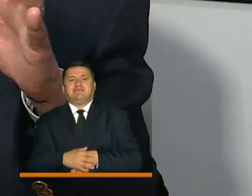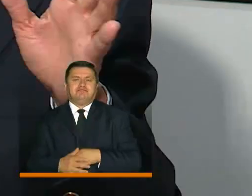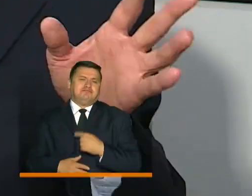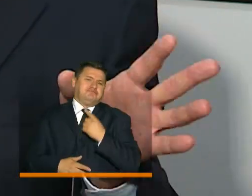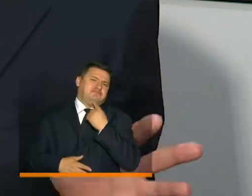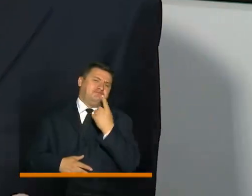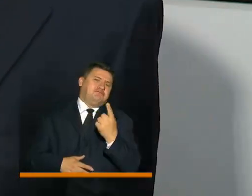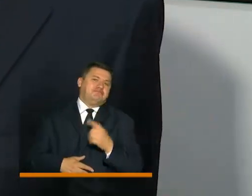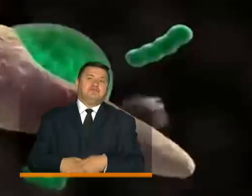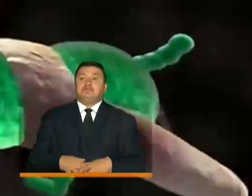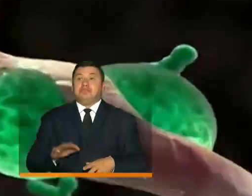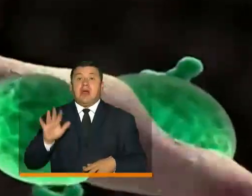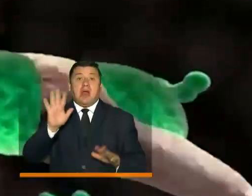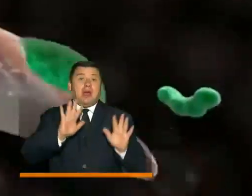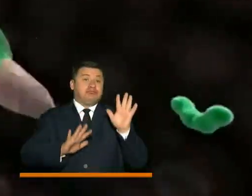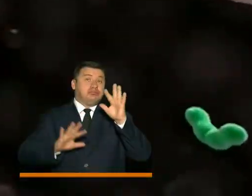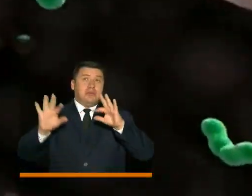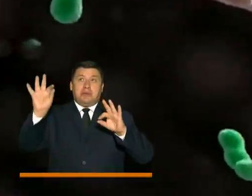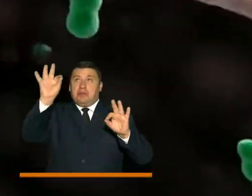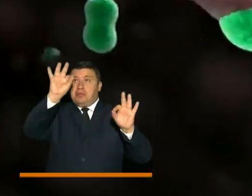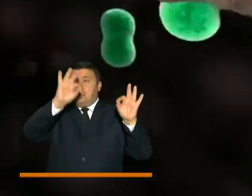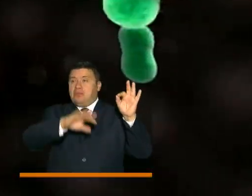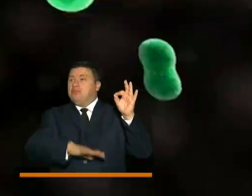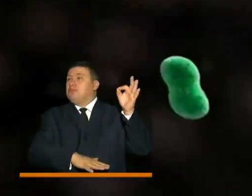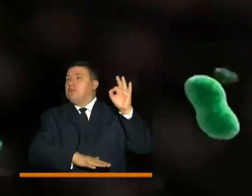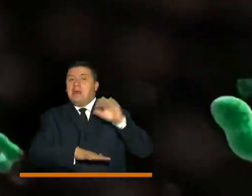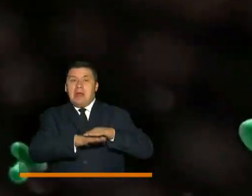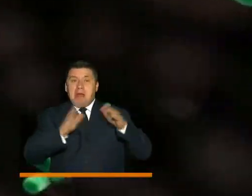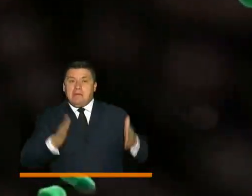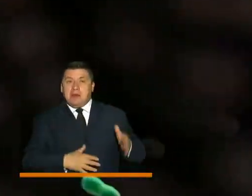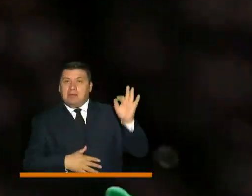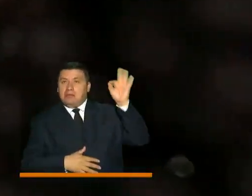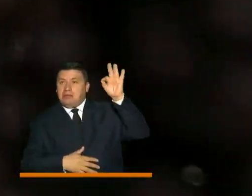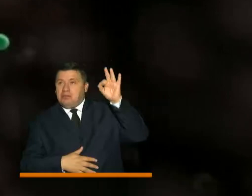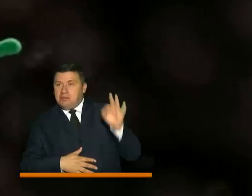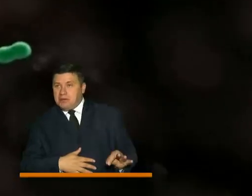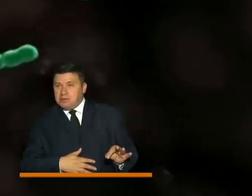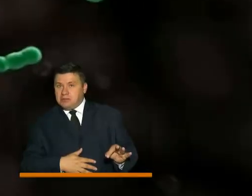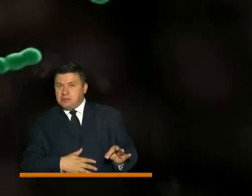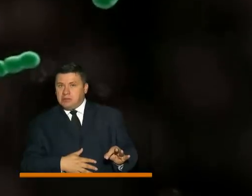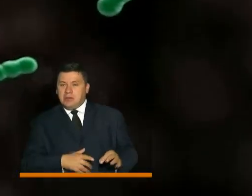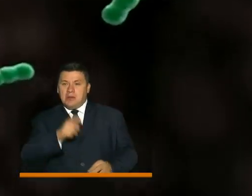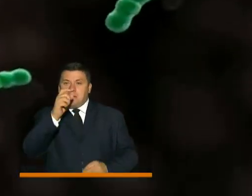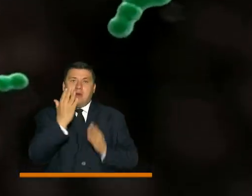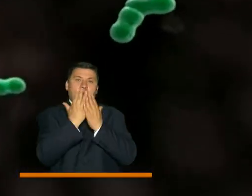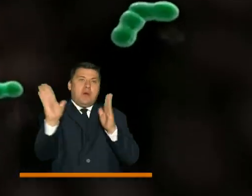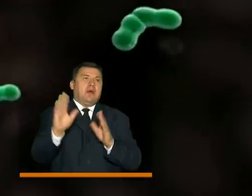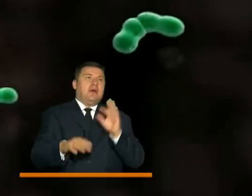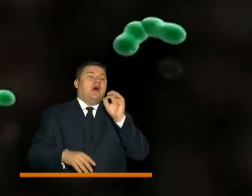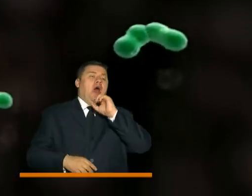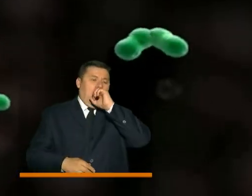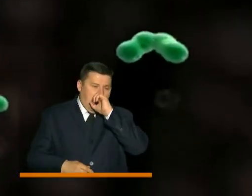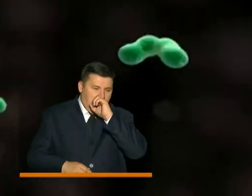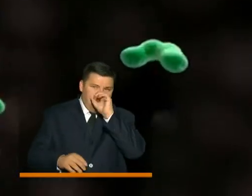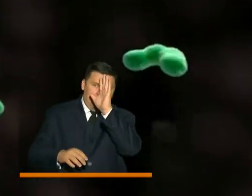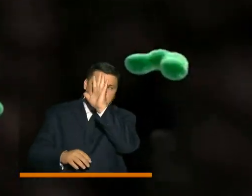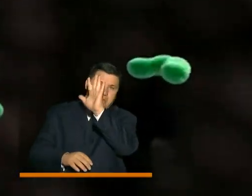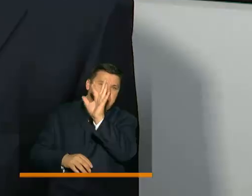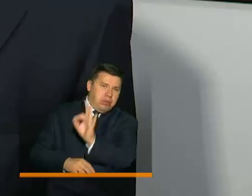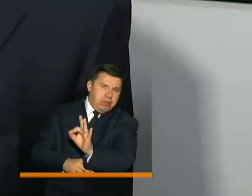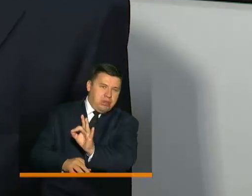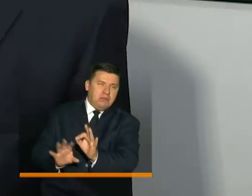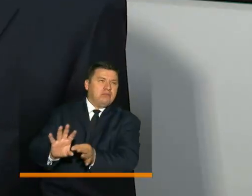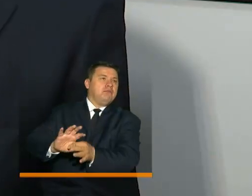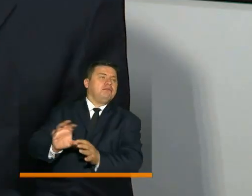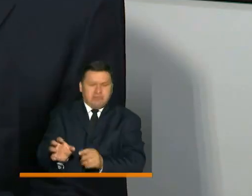les decía, eso queda volando en el ambiente y cae en una mesa, cae en el pomo de una puerta porque la persona lo cogió con la mano. Hasta